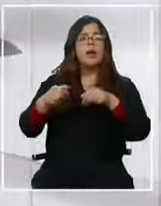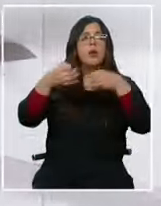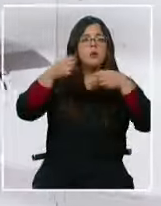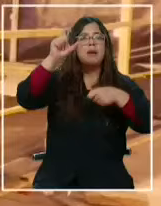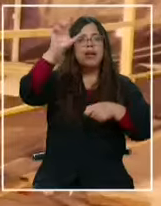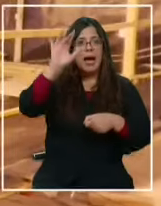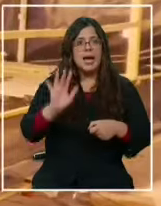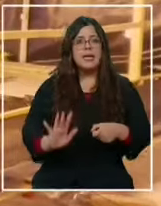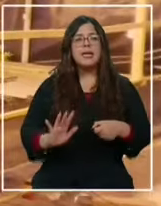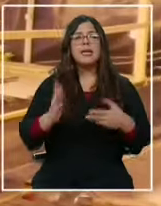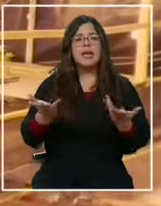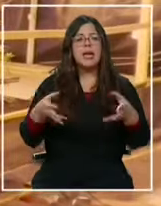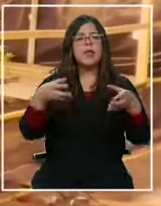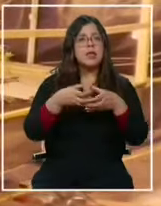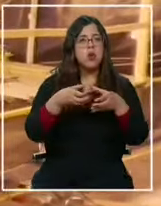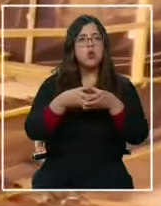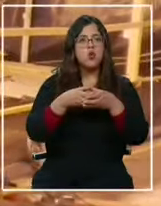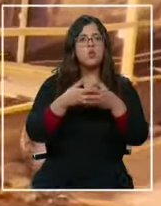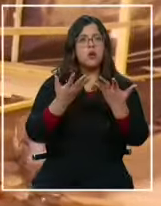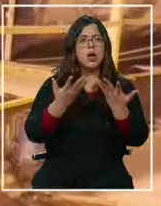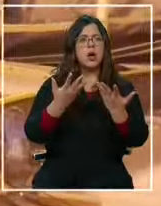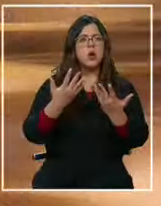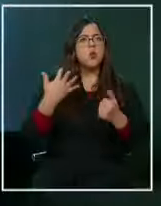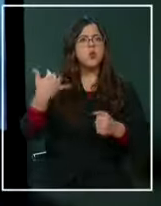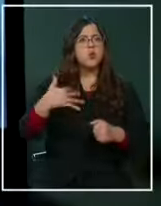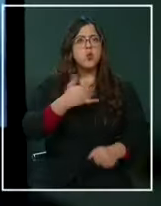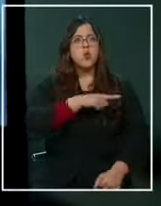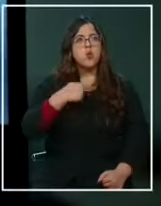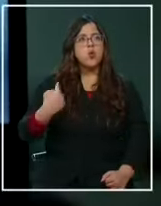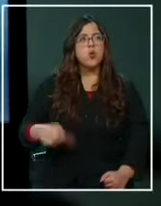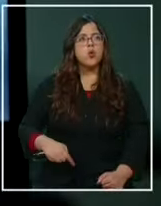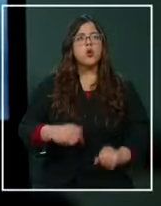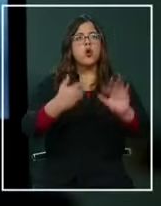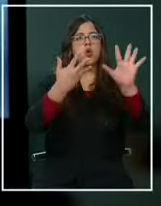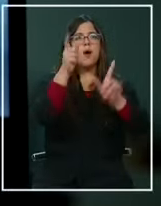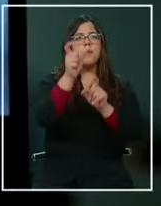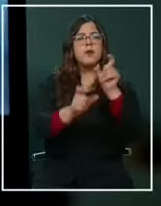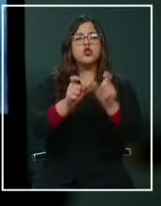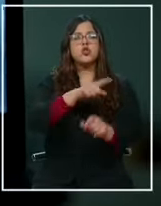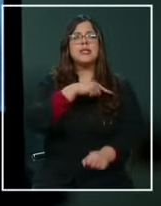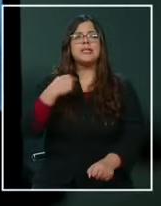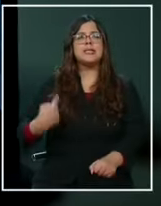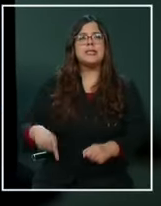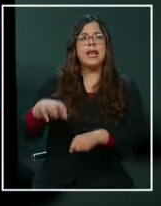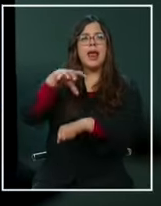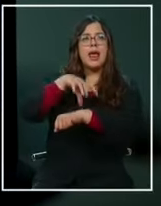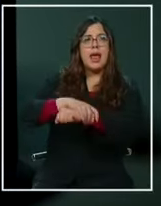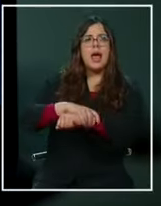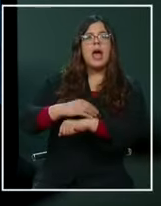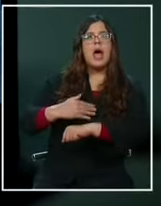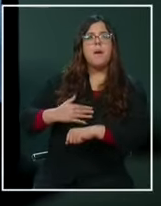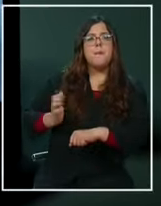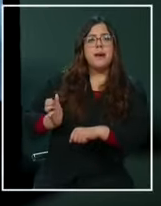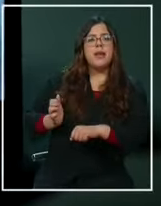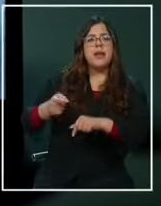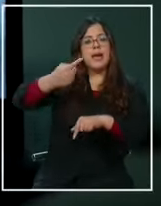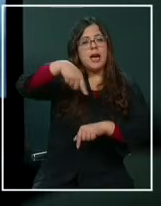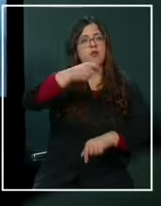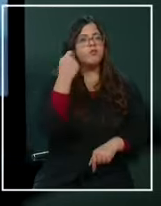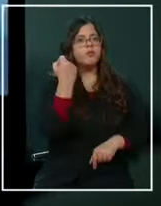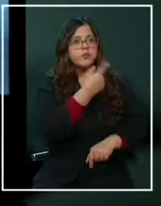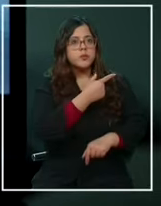características propias de una de las mafias más poderosas de China. 9 ciudadanos chinos fueron detenidos por la PDI acusados